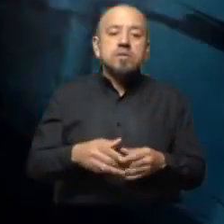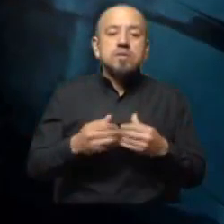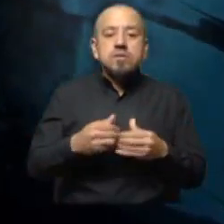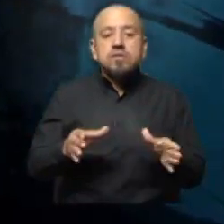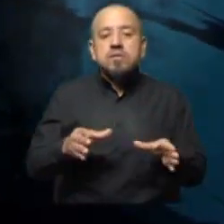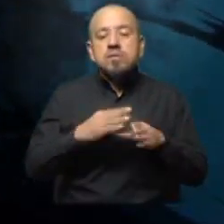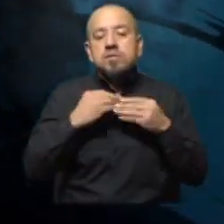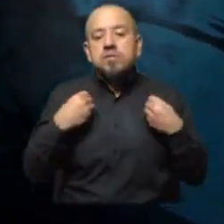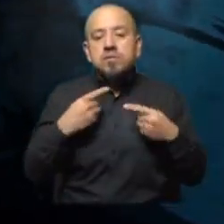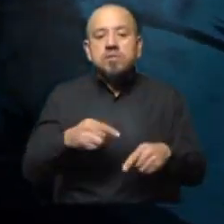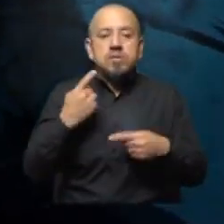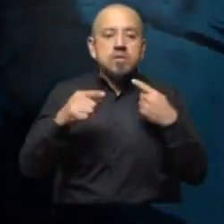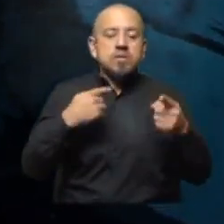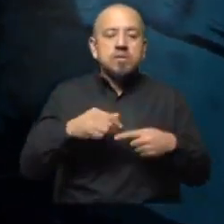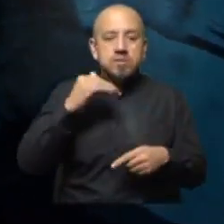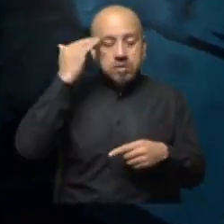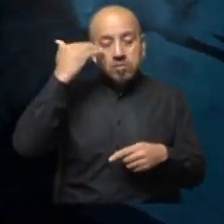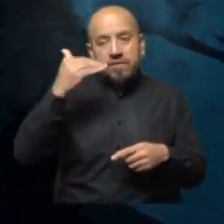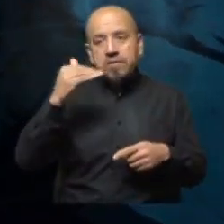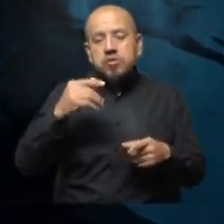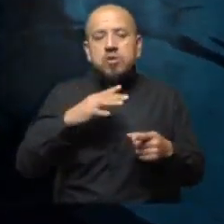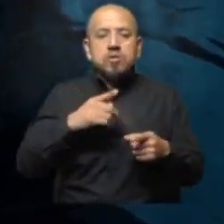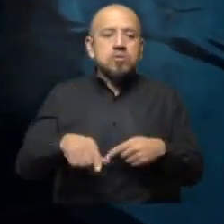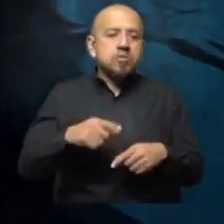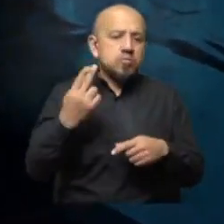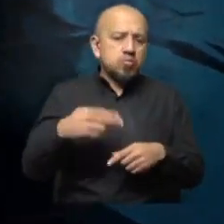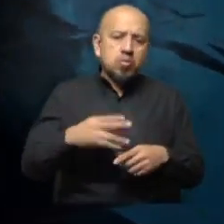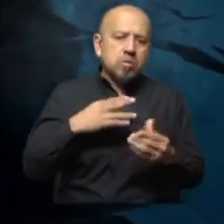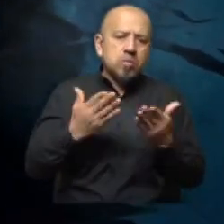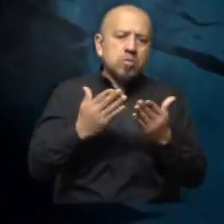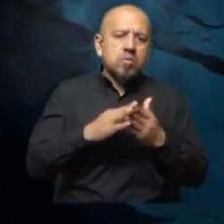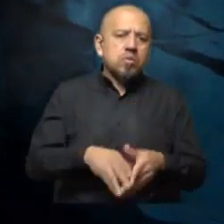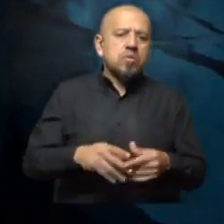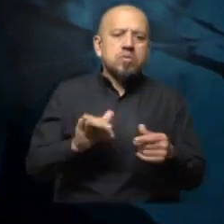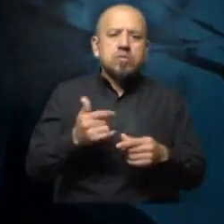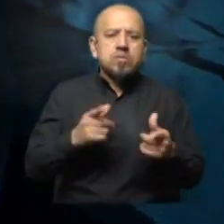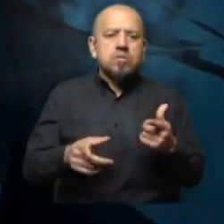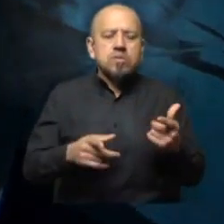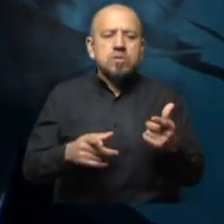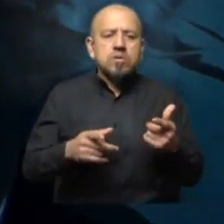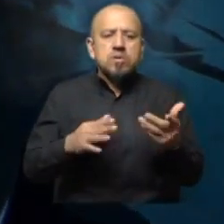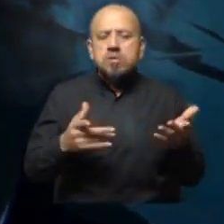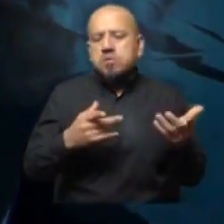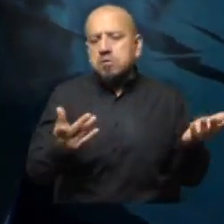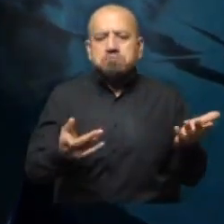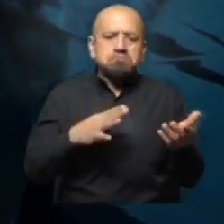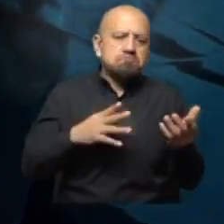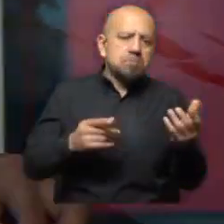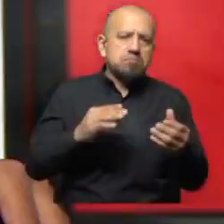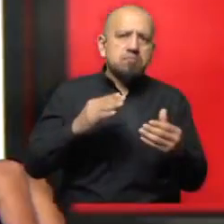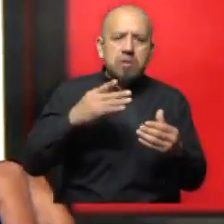escuela con diferentes profesores de guitarra nunca estudié demasiado aprendía un par de escalas y ya me esperaba viste no no era como